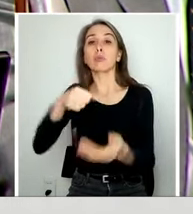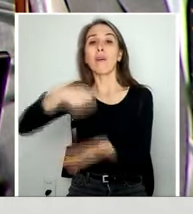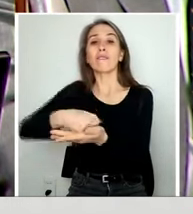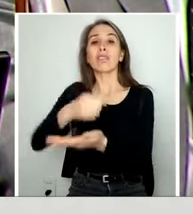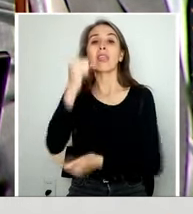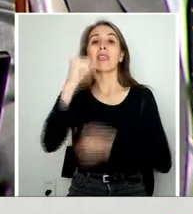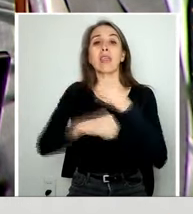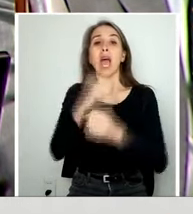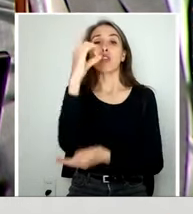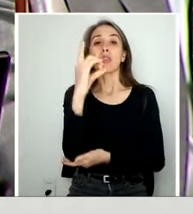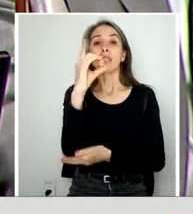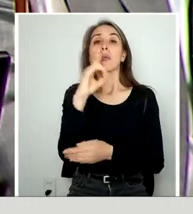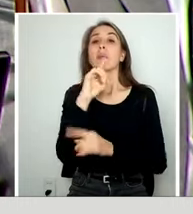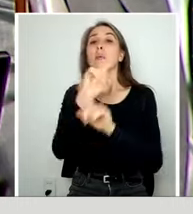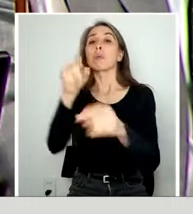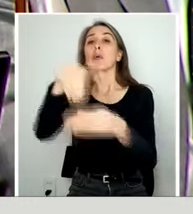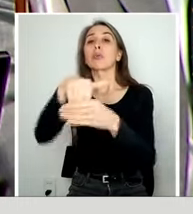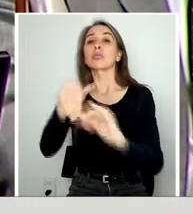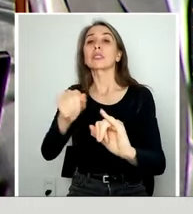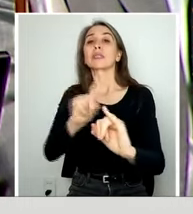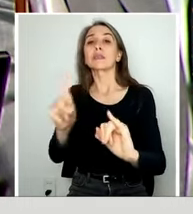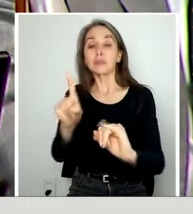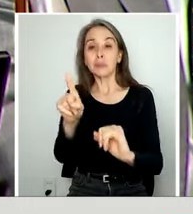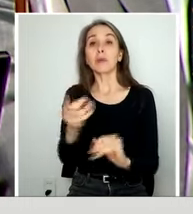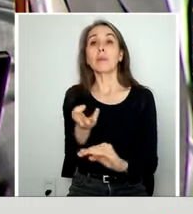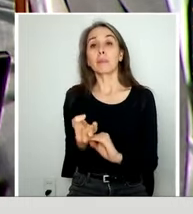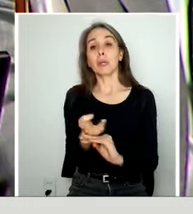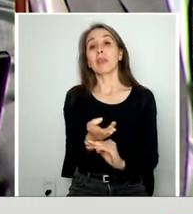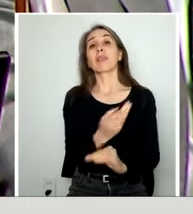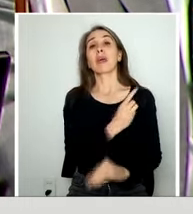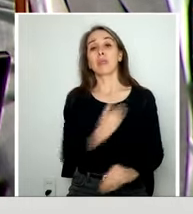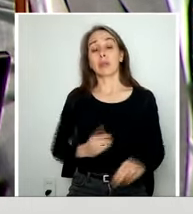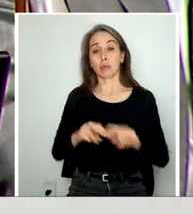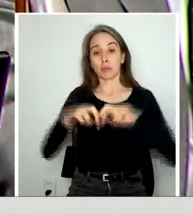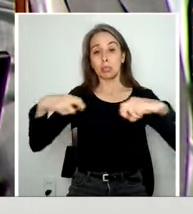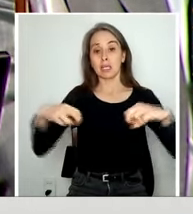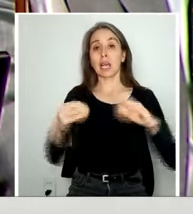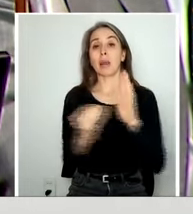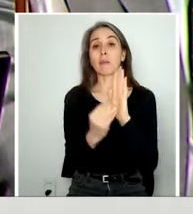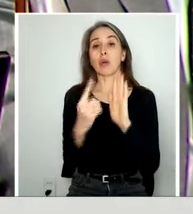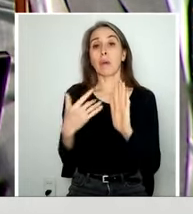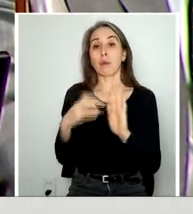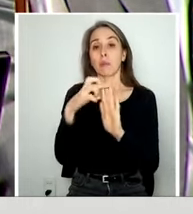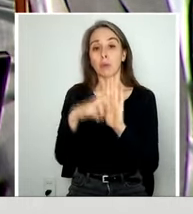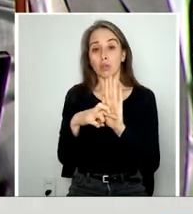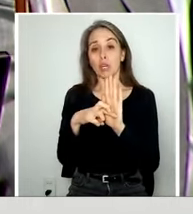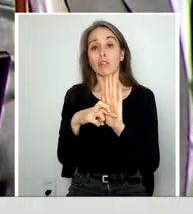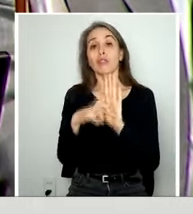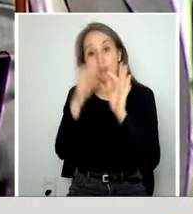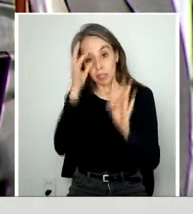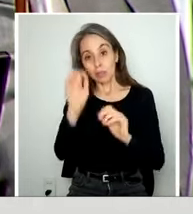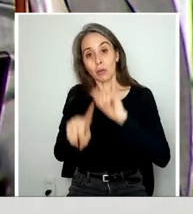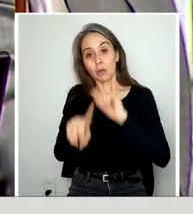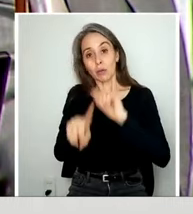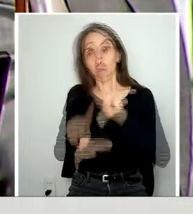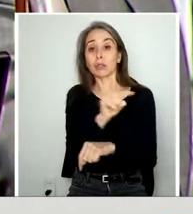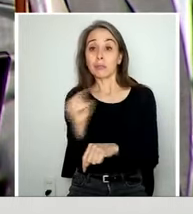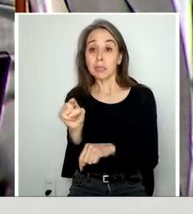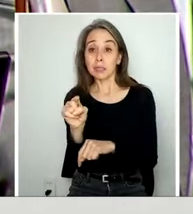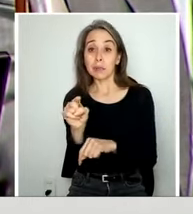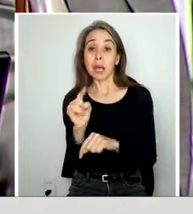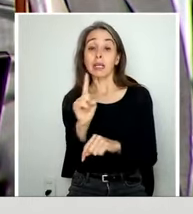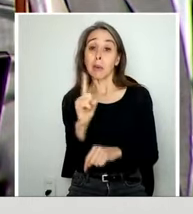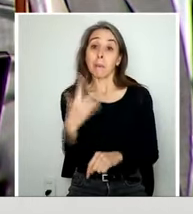solicitarle que recabe el acuerdo de la sala para poder priorizar Solo este proyecto de resolución para la próxima semana y que bueno lo